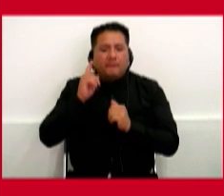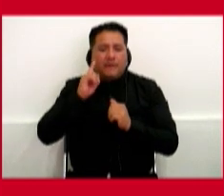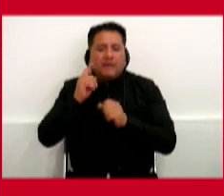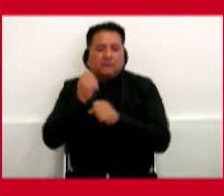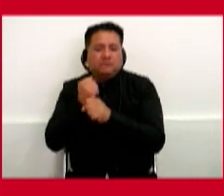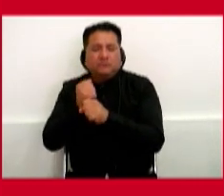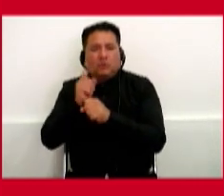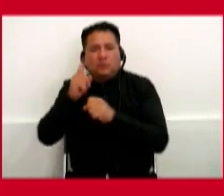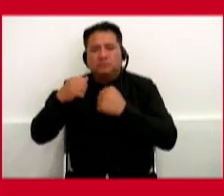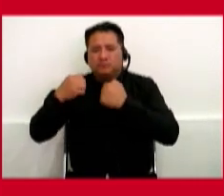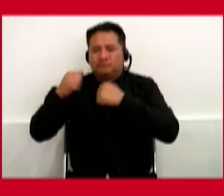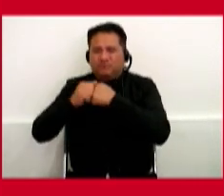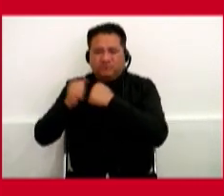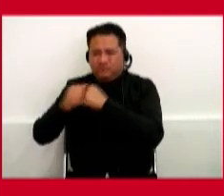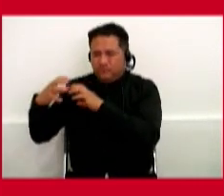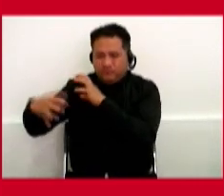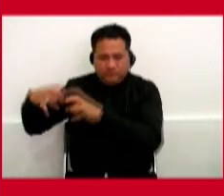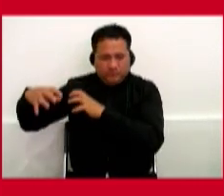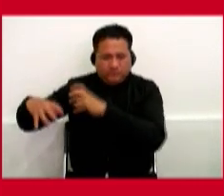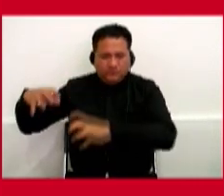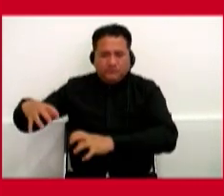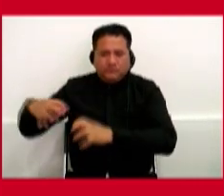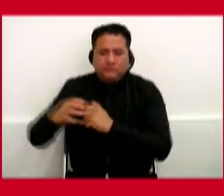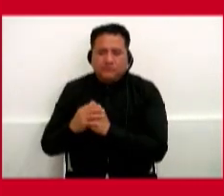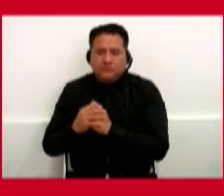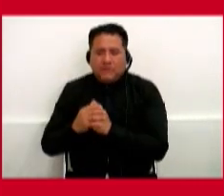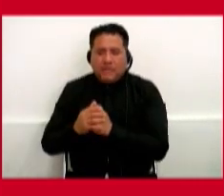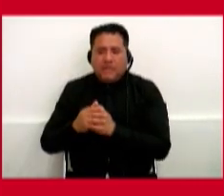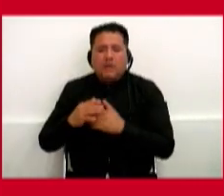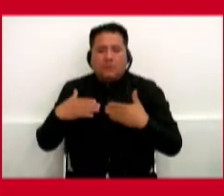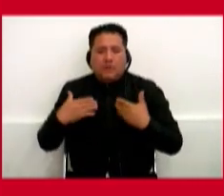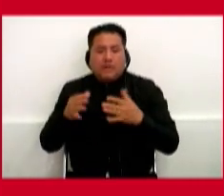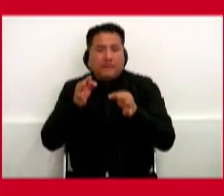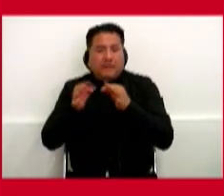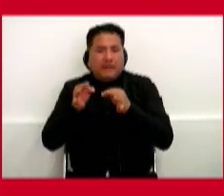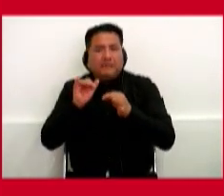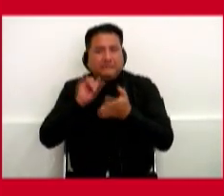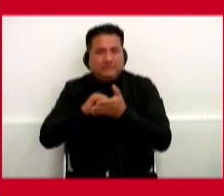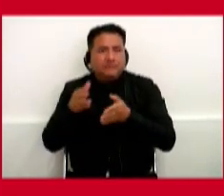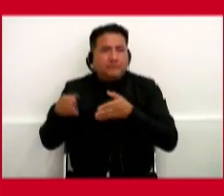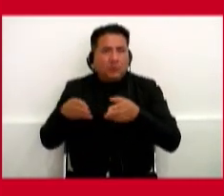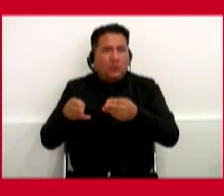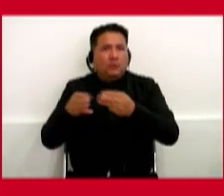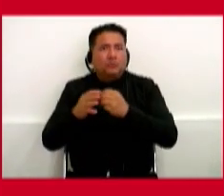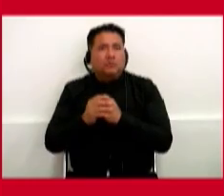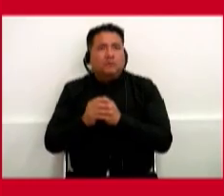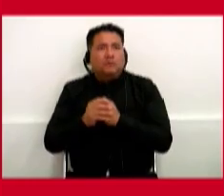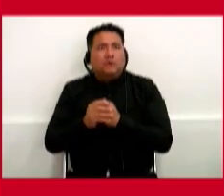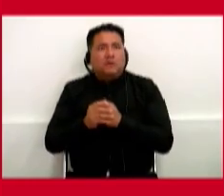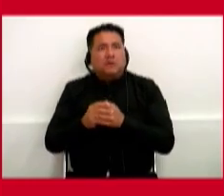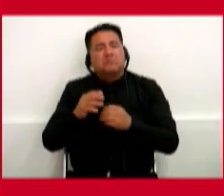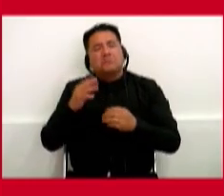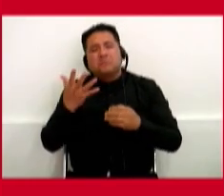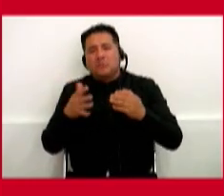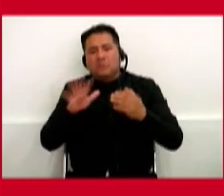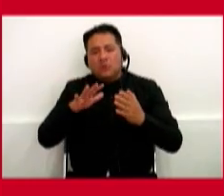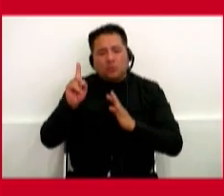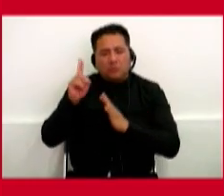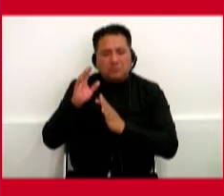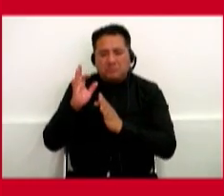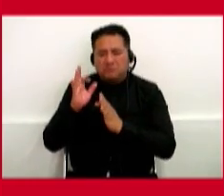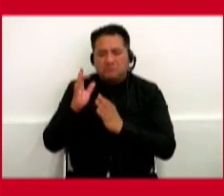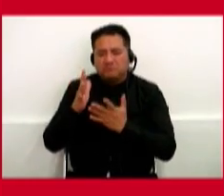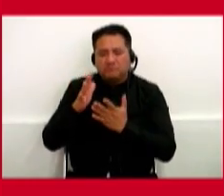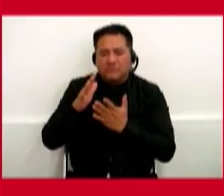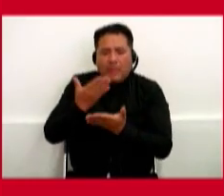es lo interesante. Para explicar la metodología, se ha aplicado en un tajo ficticio, que vamos a describirlo más adelante,